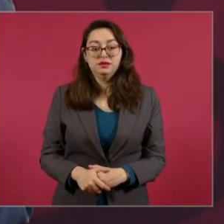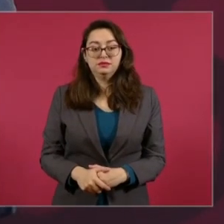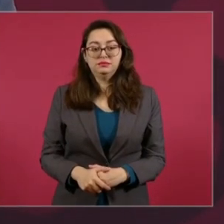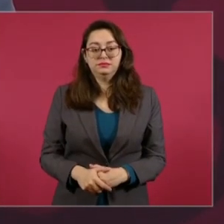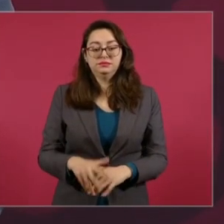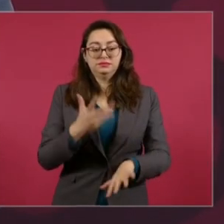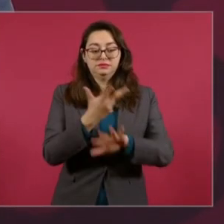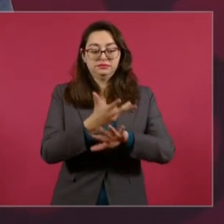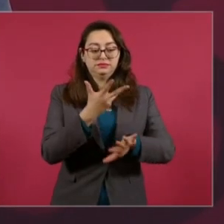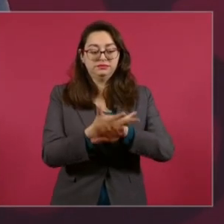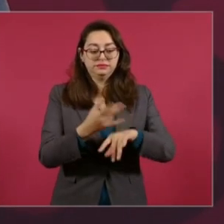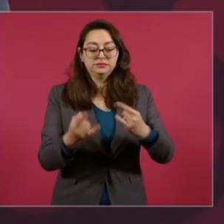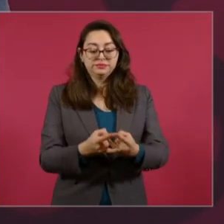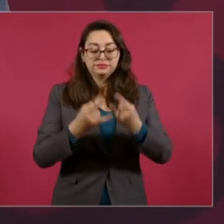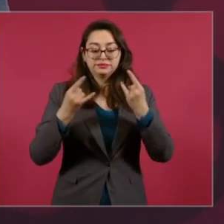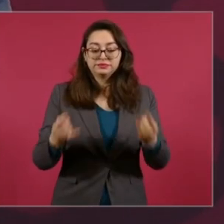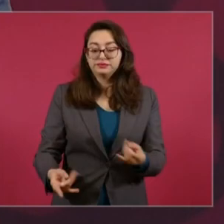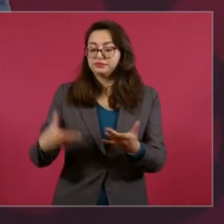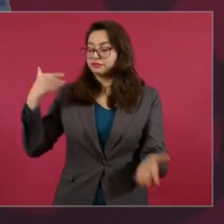que no había